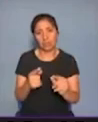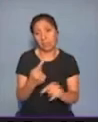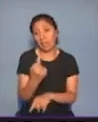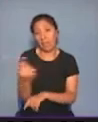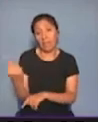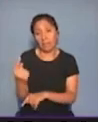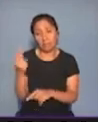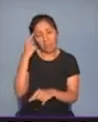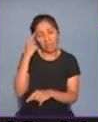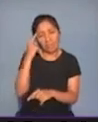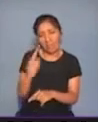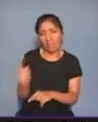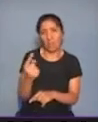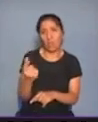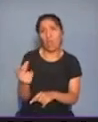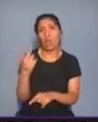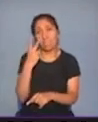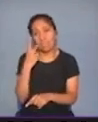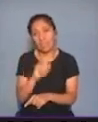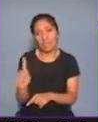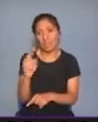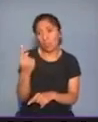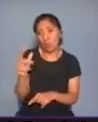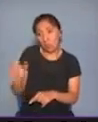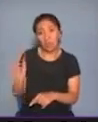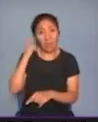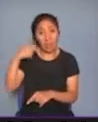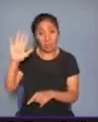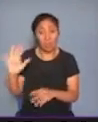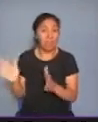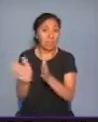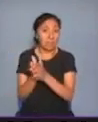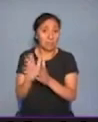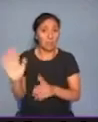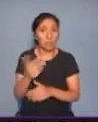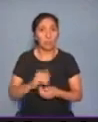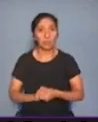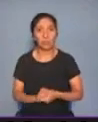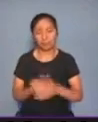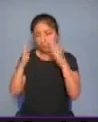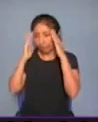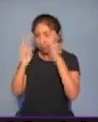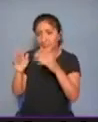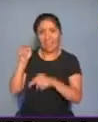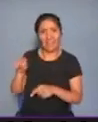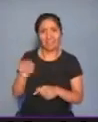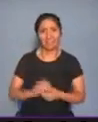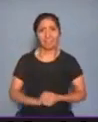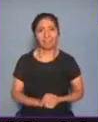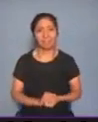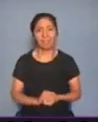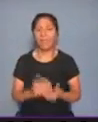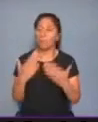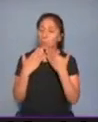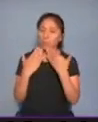independiente de las personas adultas de todos juntos que es donde tenemos nuestro foco hoy en día Patricio